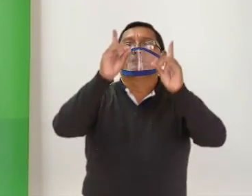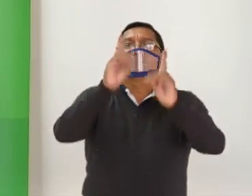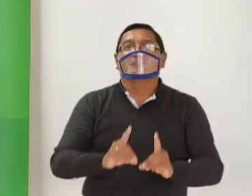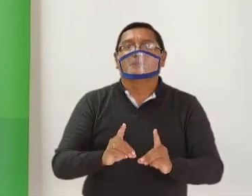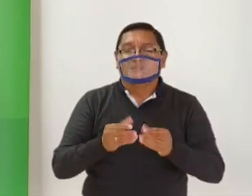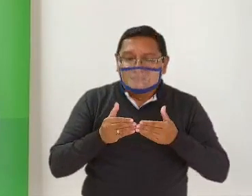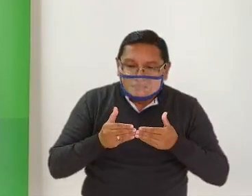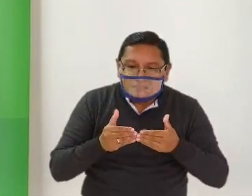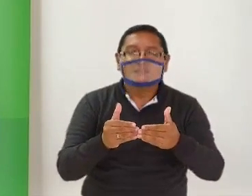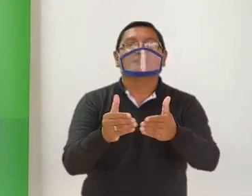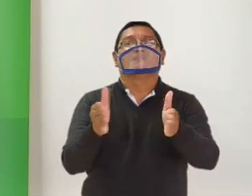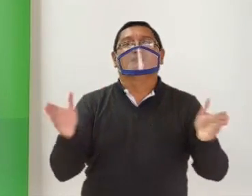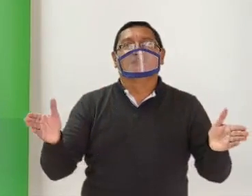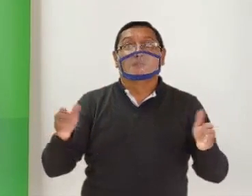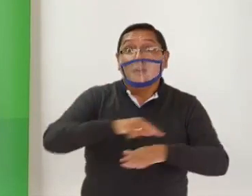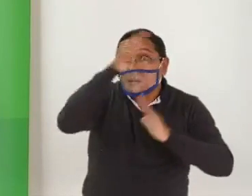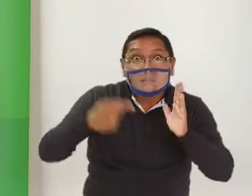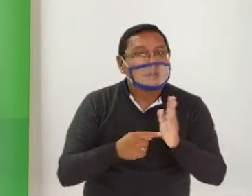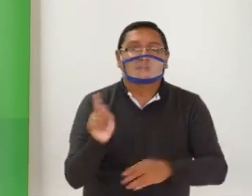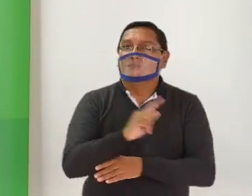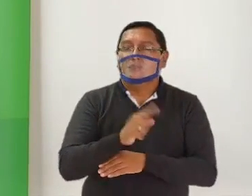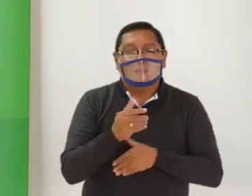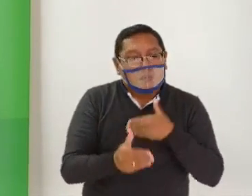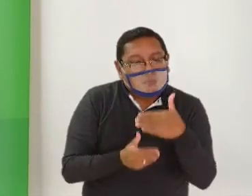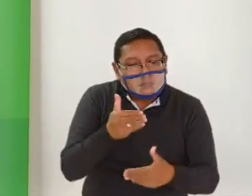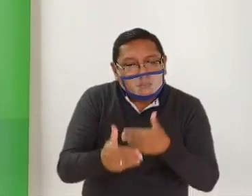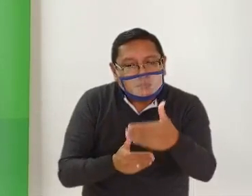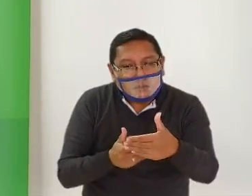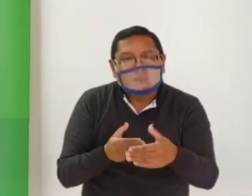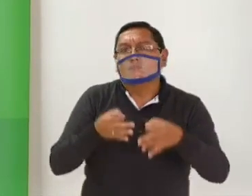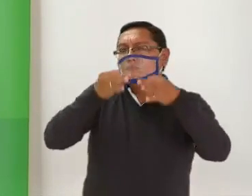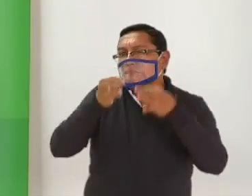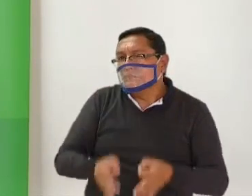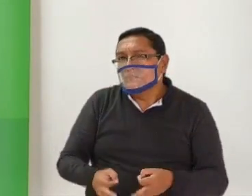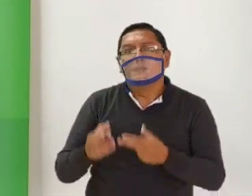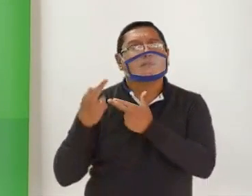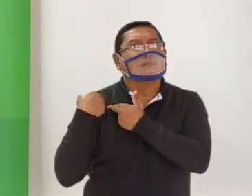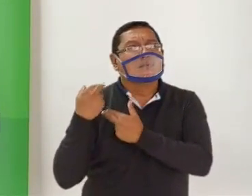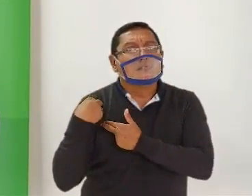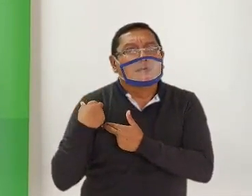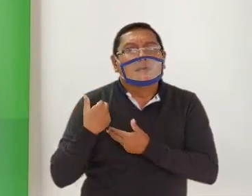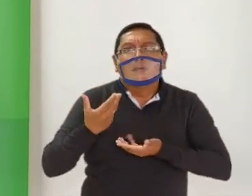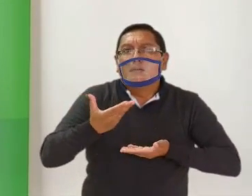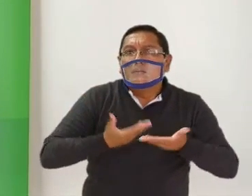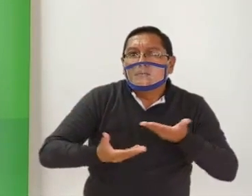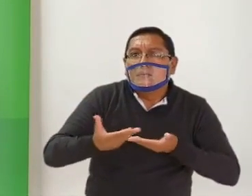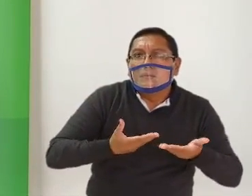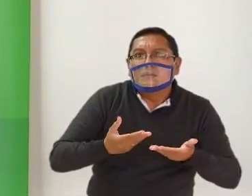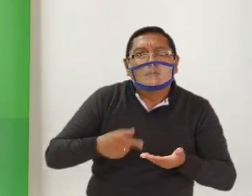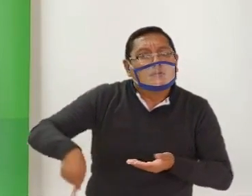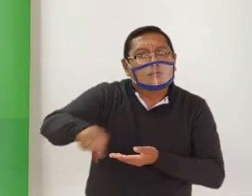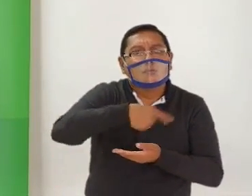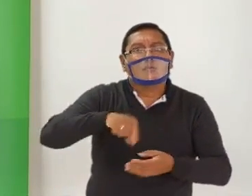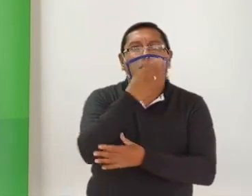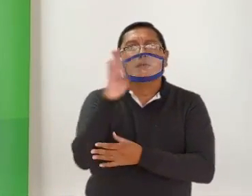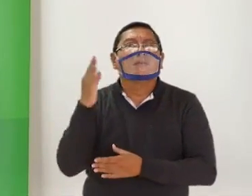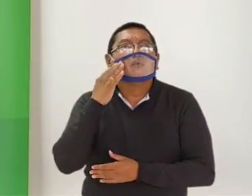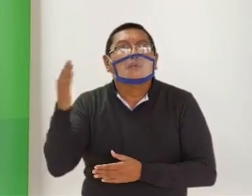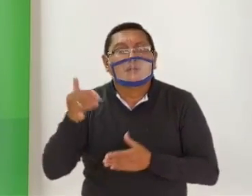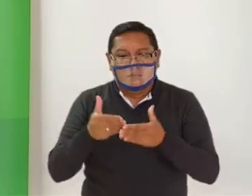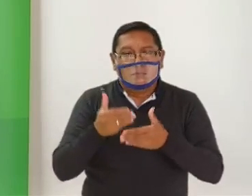de reapertura gradual, segura y responsable del comercio especializado en Barranquilla a partir de este